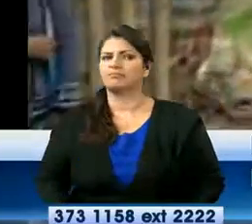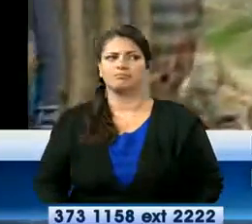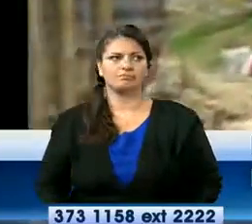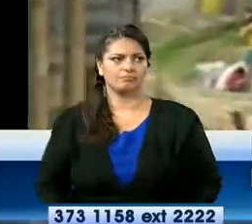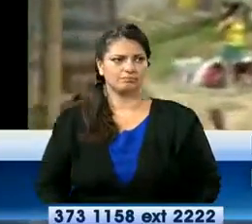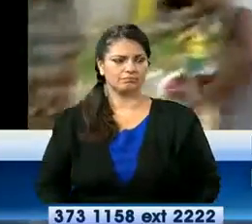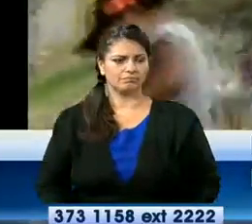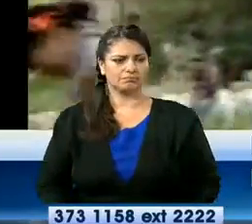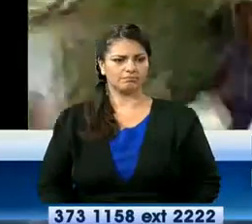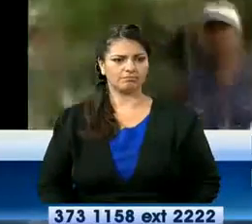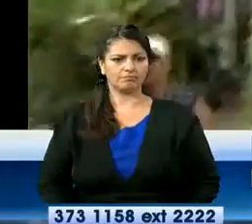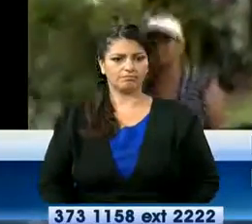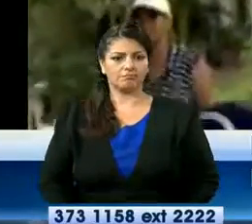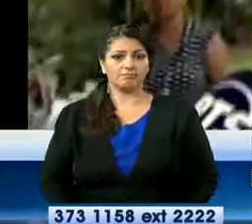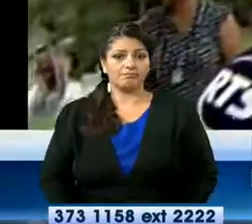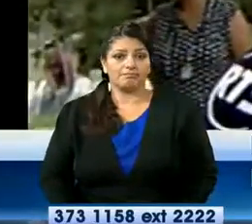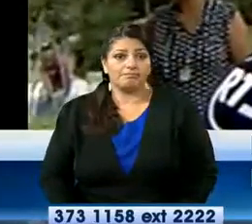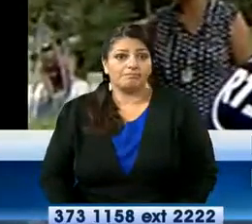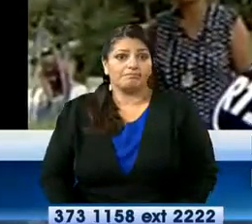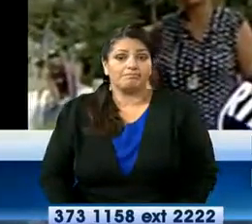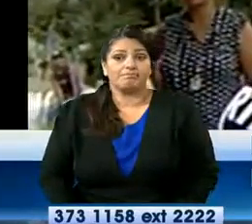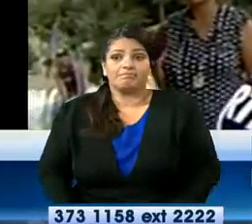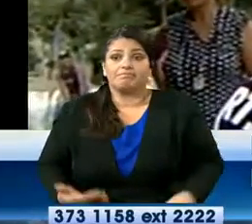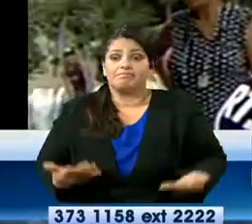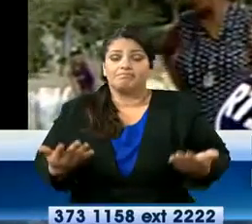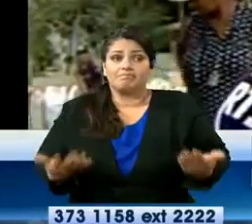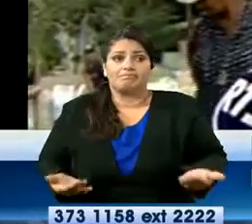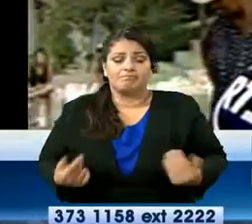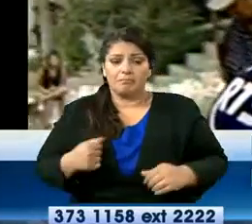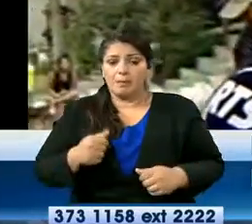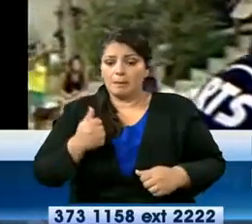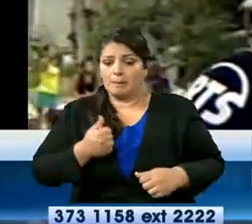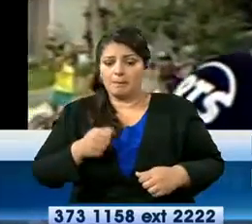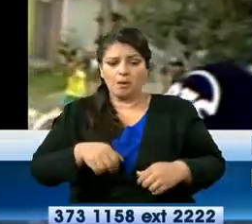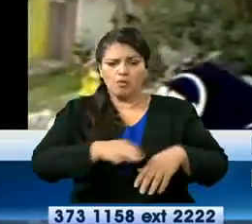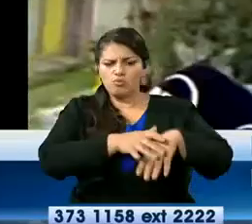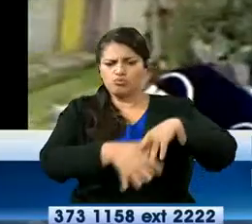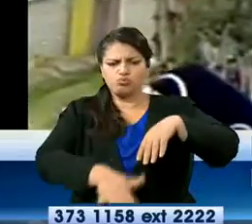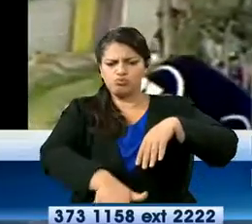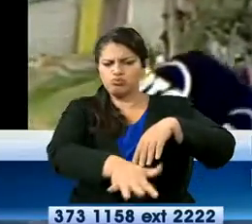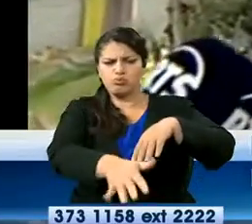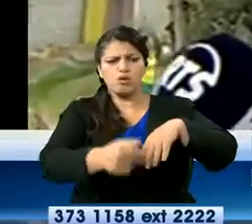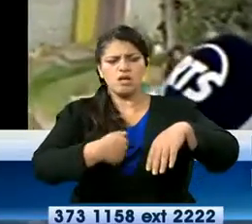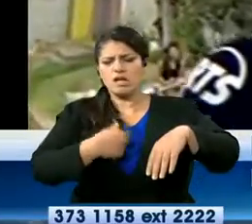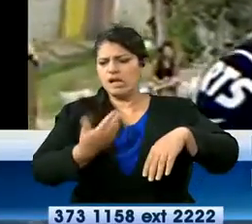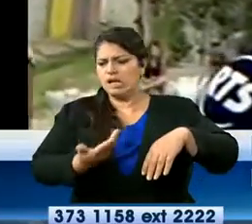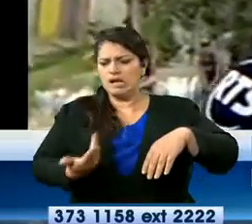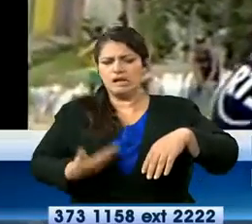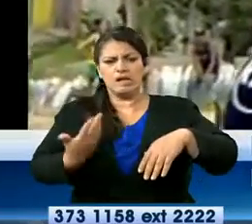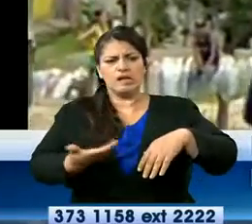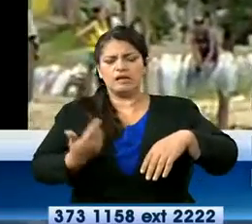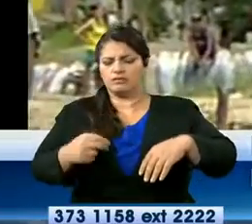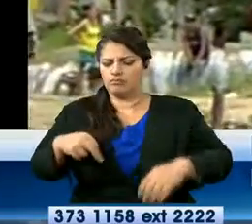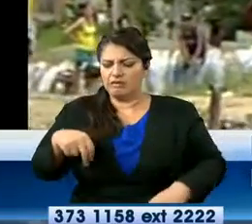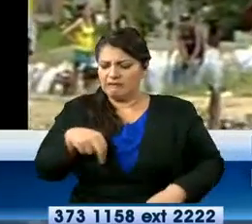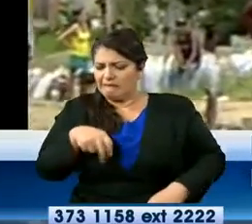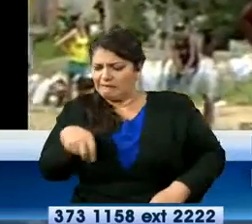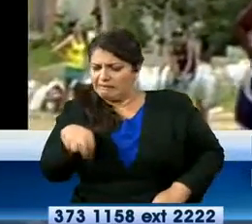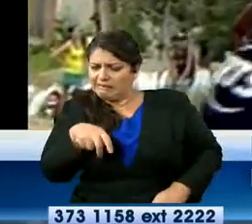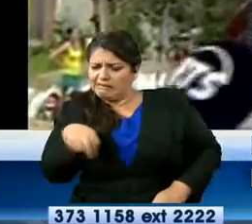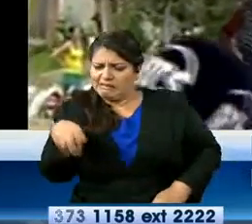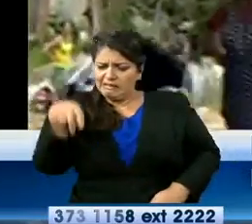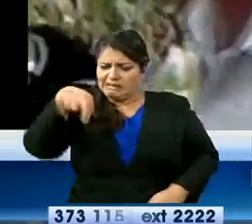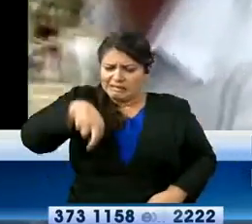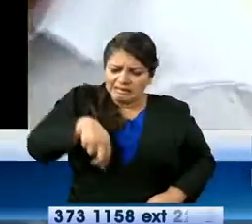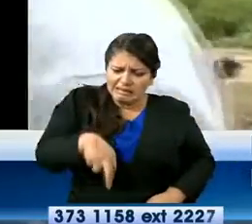Nosotros tenemos que aquí estar buscando áreas donde poder bajar, porque nosotros aquí estamos como en rato invierno.